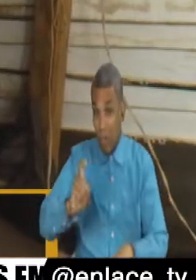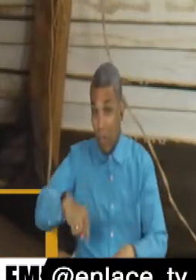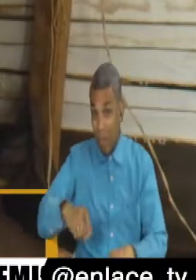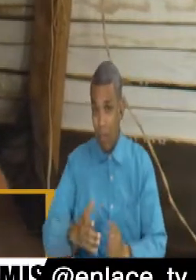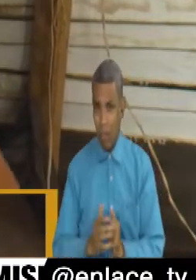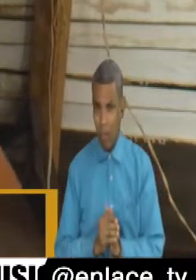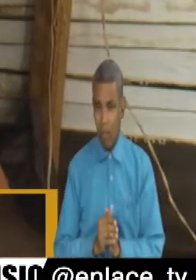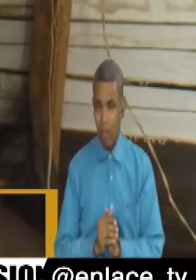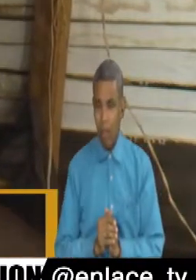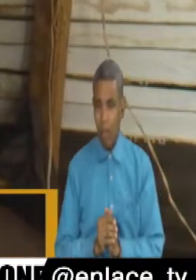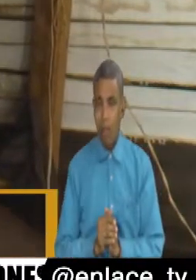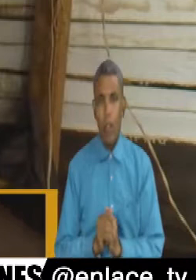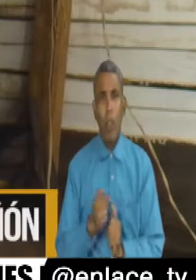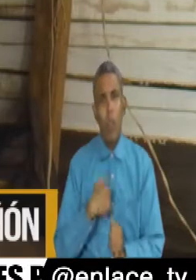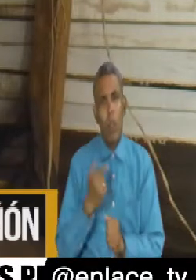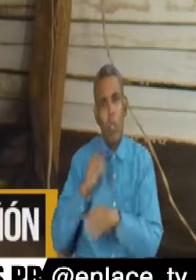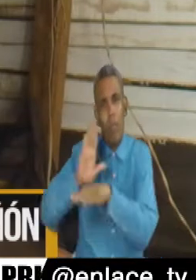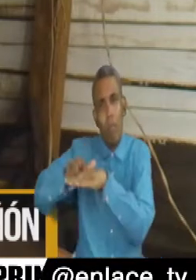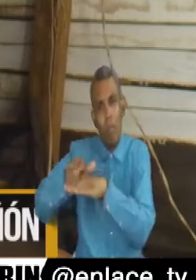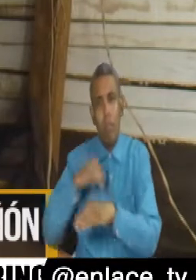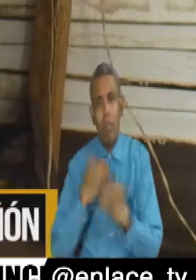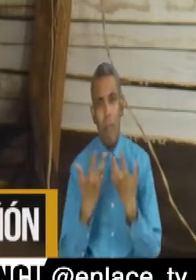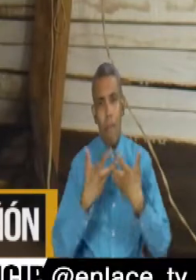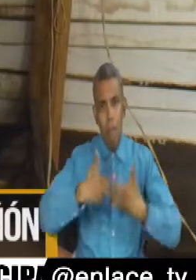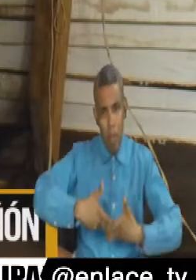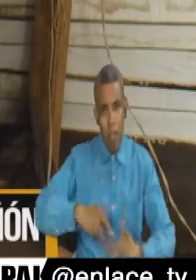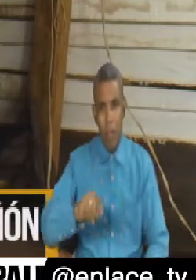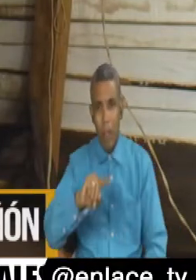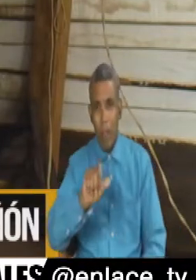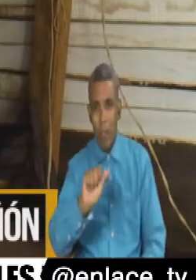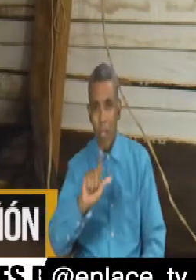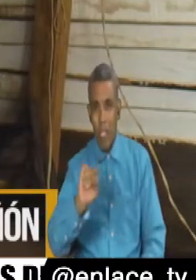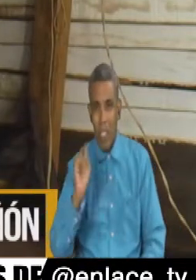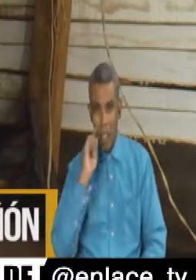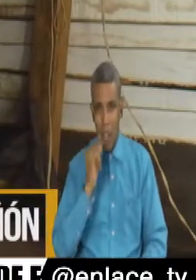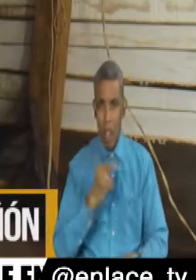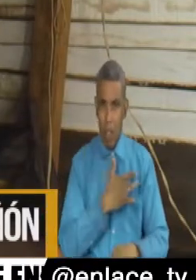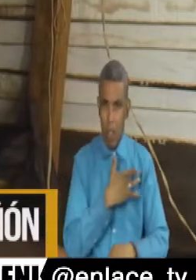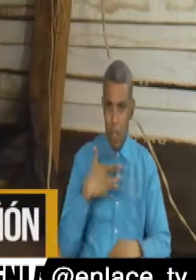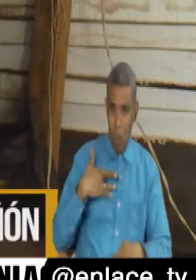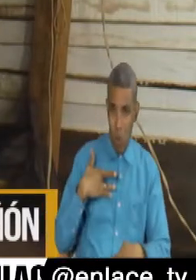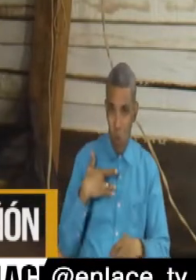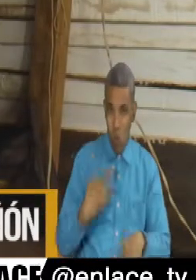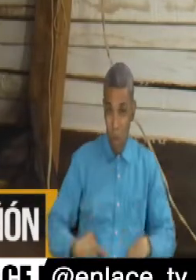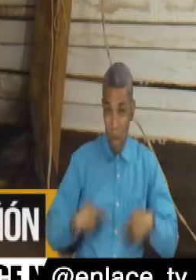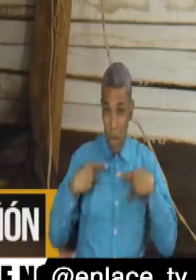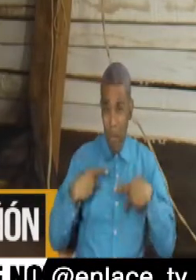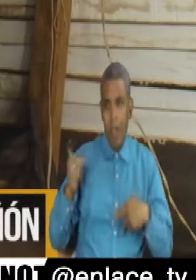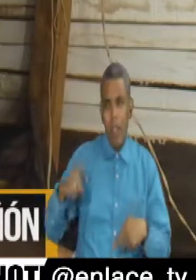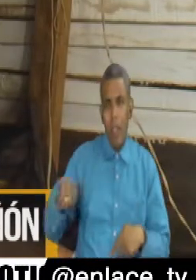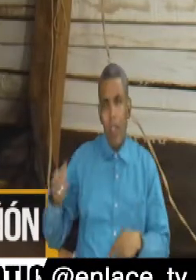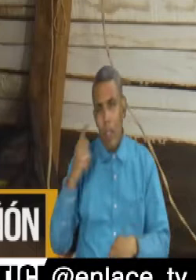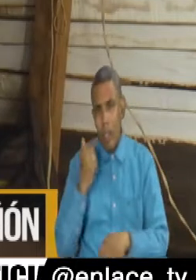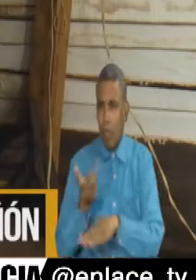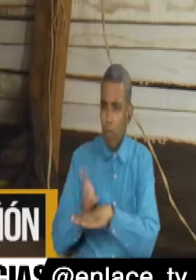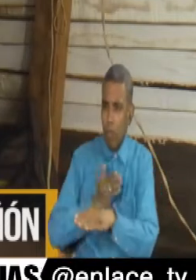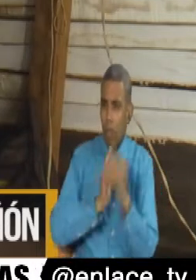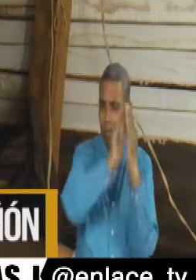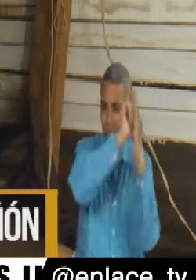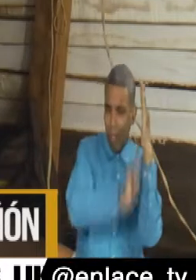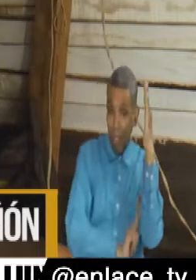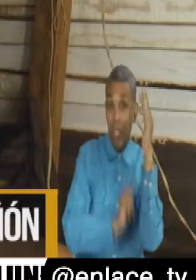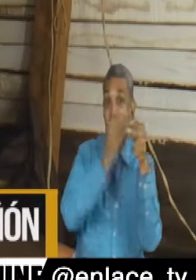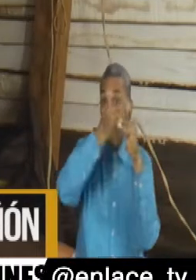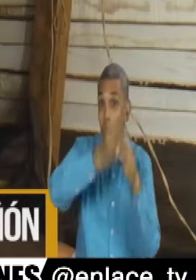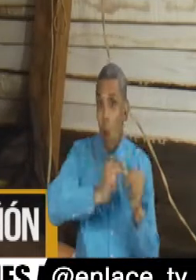que él pueda ser ingresado a la lista de espera y poder así adquirir el riñón que él necesita. En estos momentos yo tengo